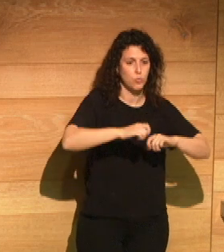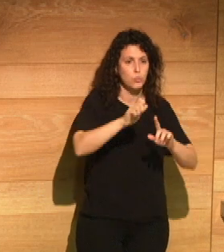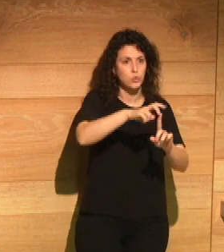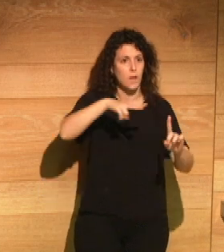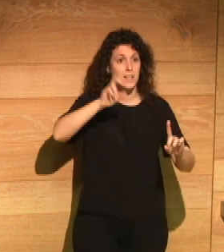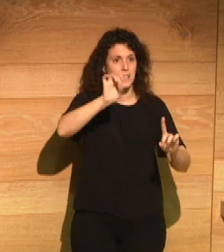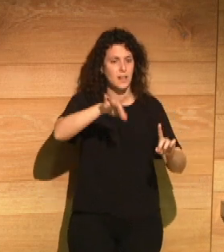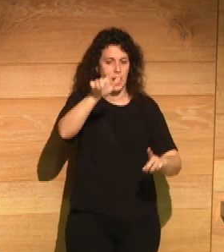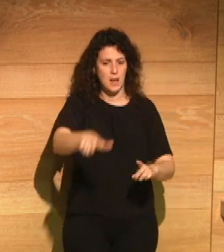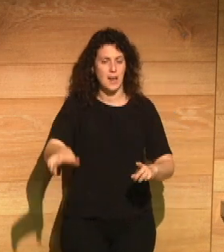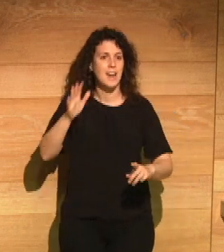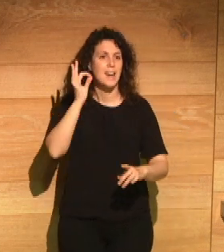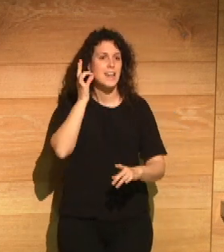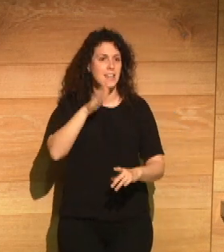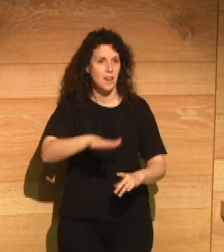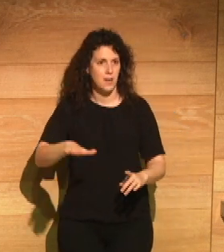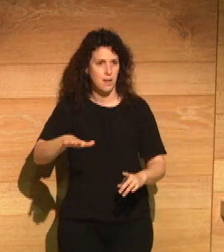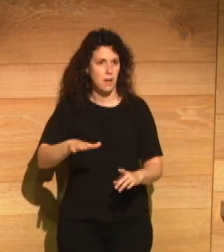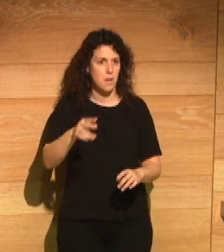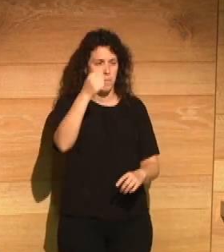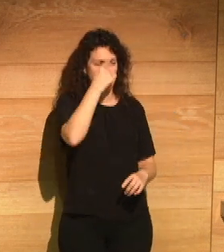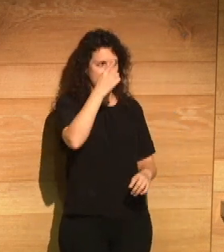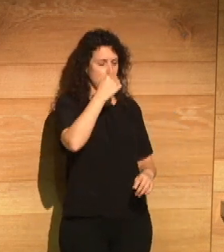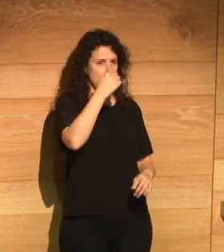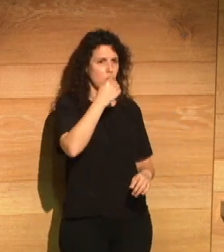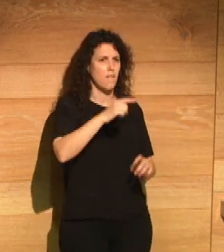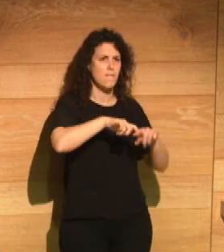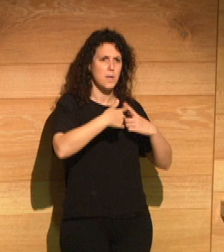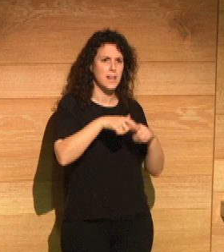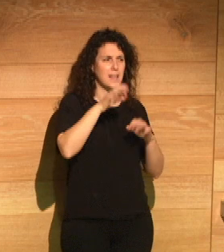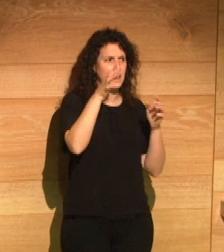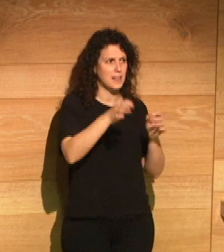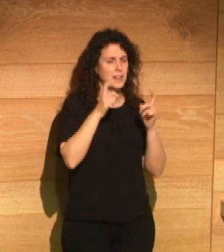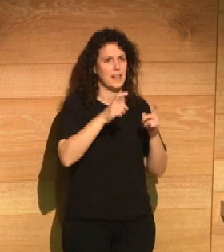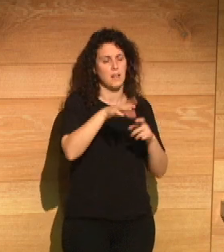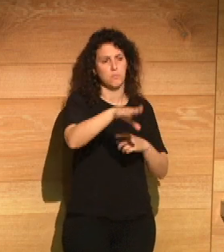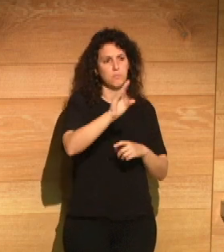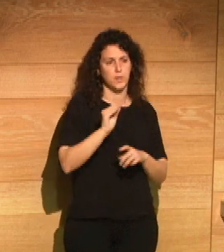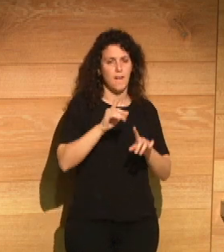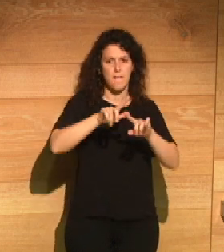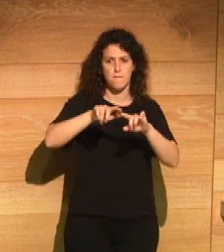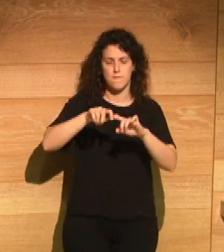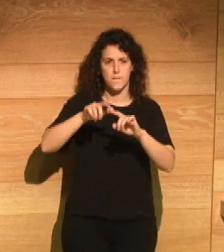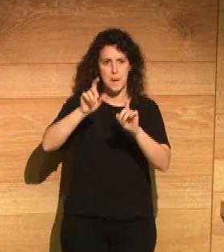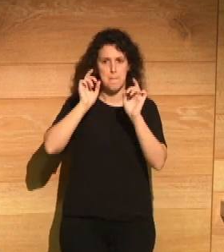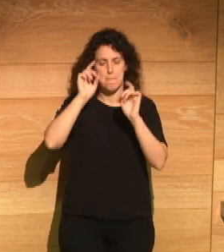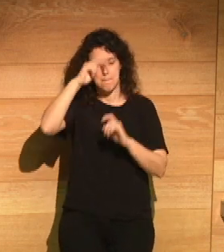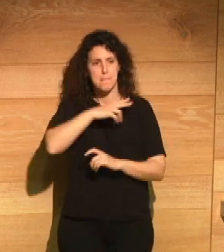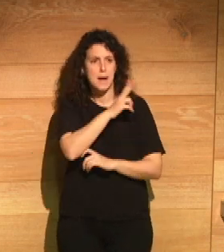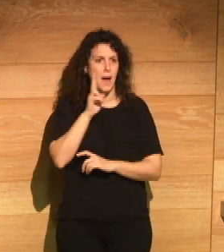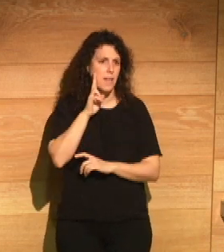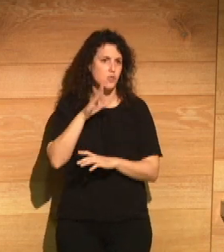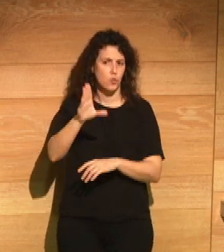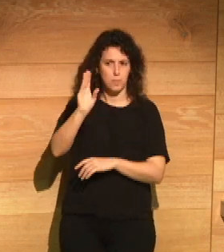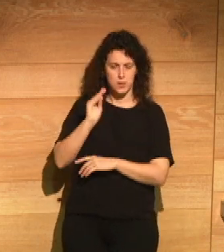niña que desde su memoria familiar intenta comprender la conflictiva relación entre sus padres, con un telón de fondo del